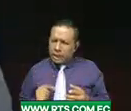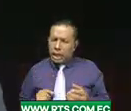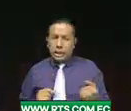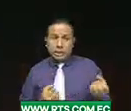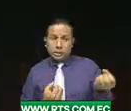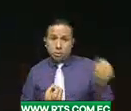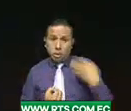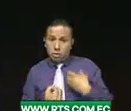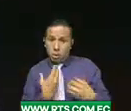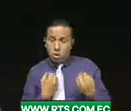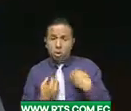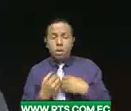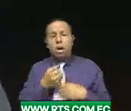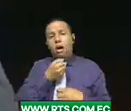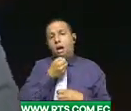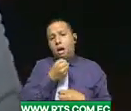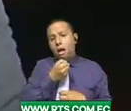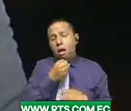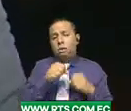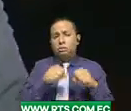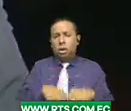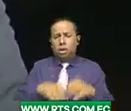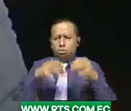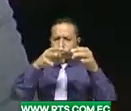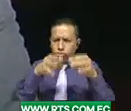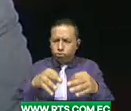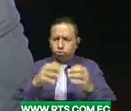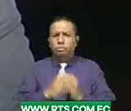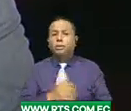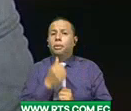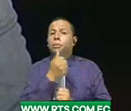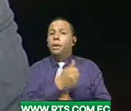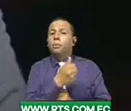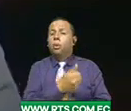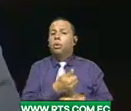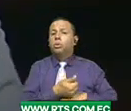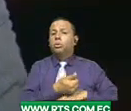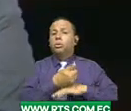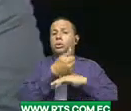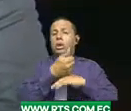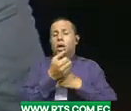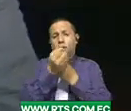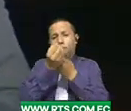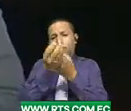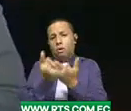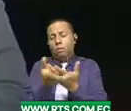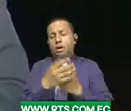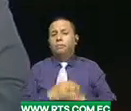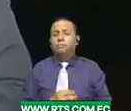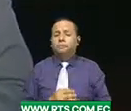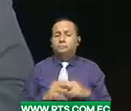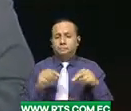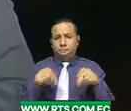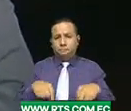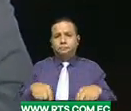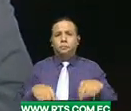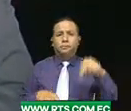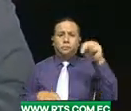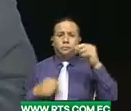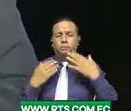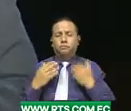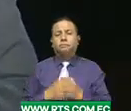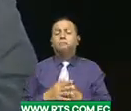o lo que ha sucedido acá con precisión con la versión de las autoridades de seguridad acá en el norte de la ciudad de Guayaquil.